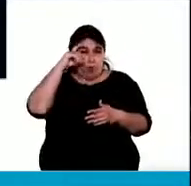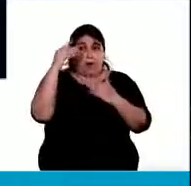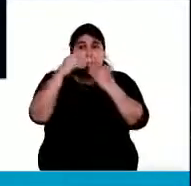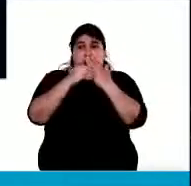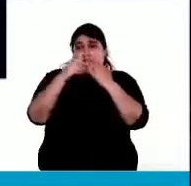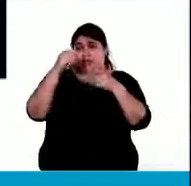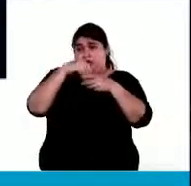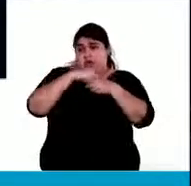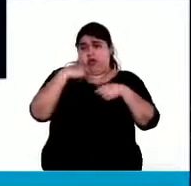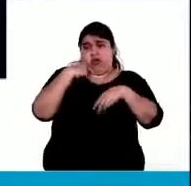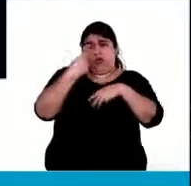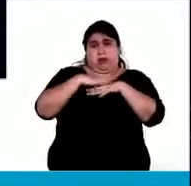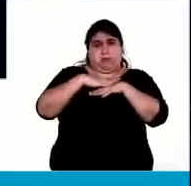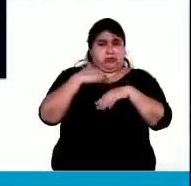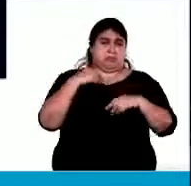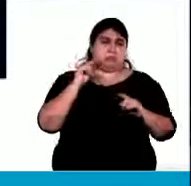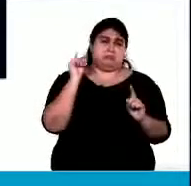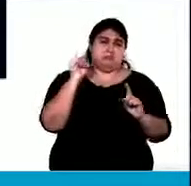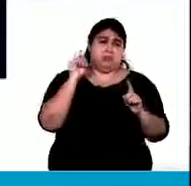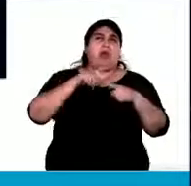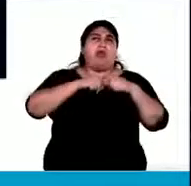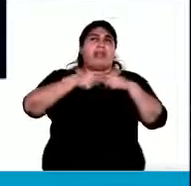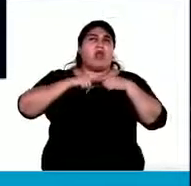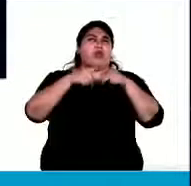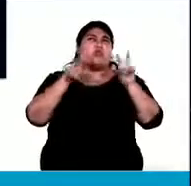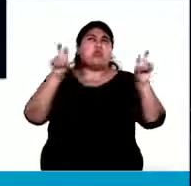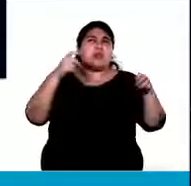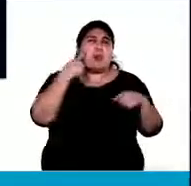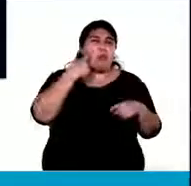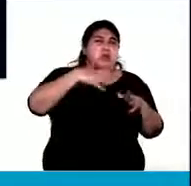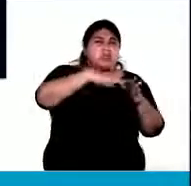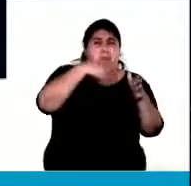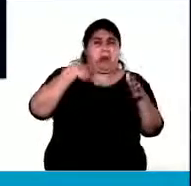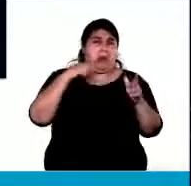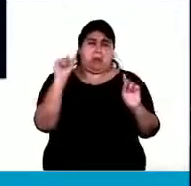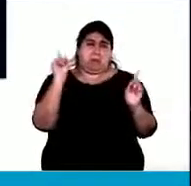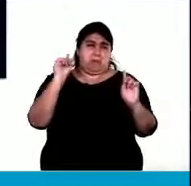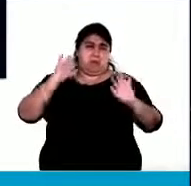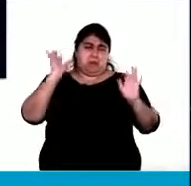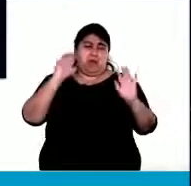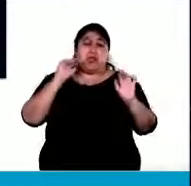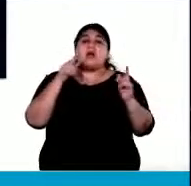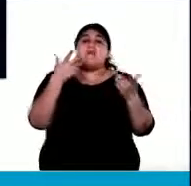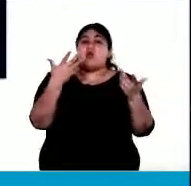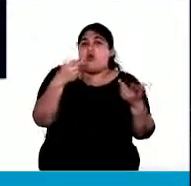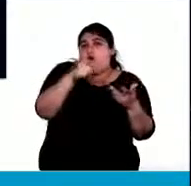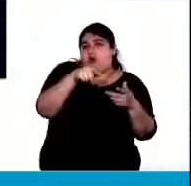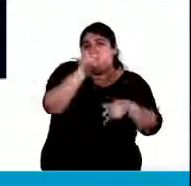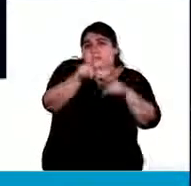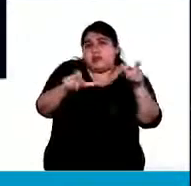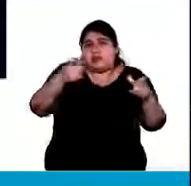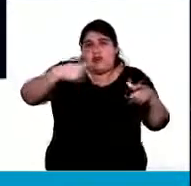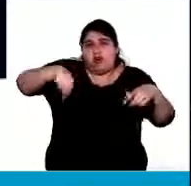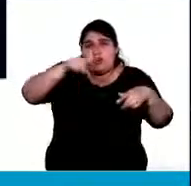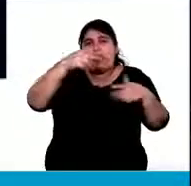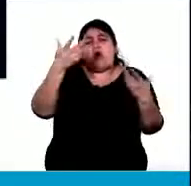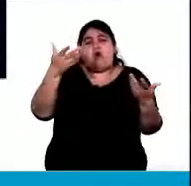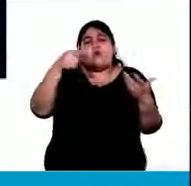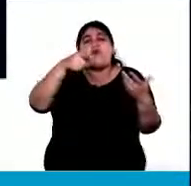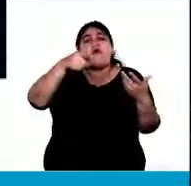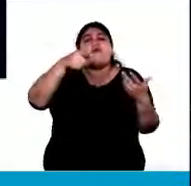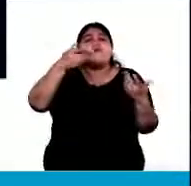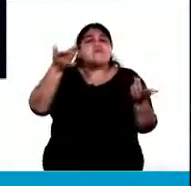casa estar discutiendo cuestiones municipales, pero seguramente los vecinos y las vecinas